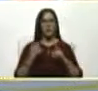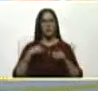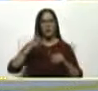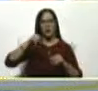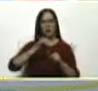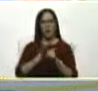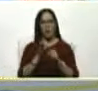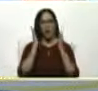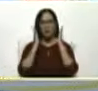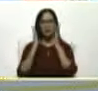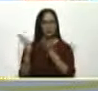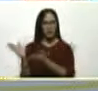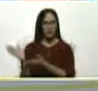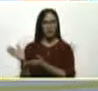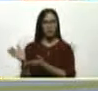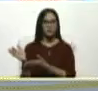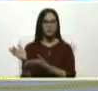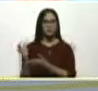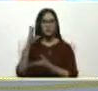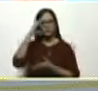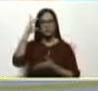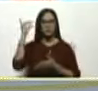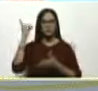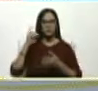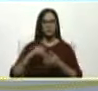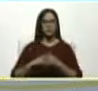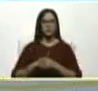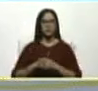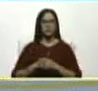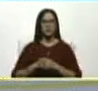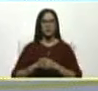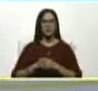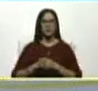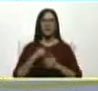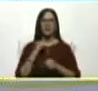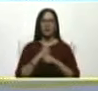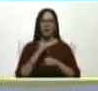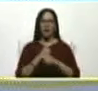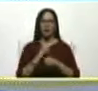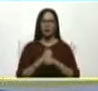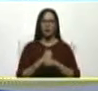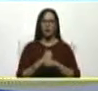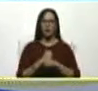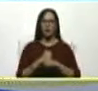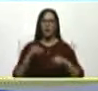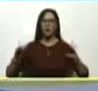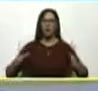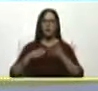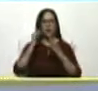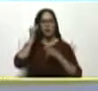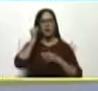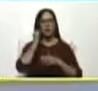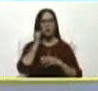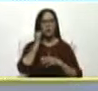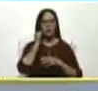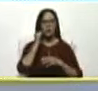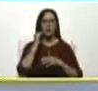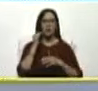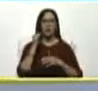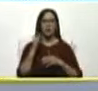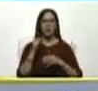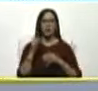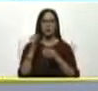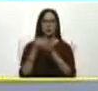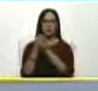a atenderla, a Delcy, que trabajando en Cumanacoa le cayó un